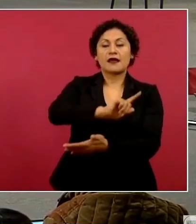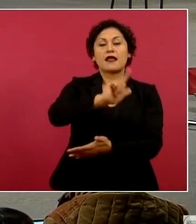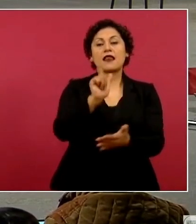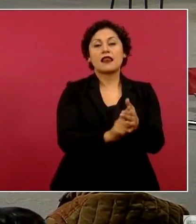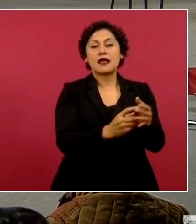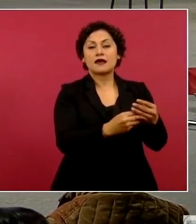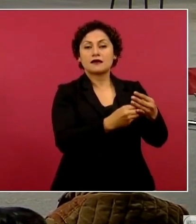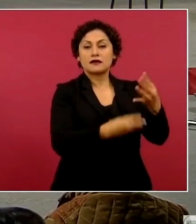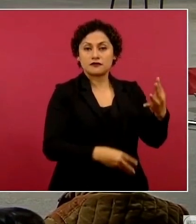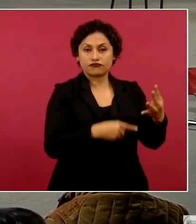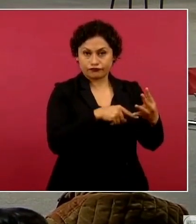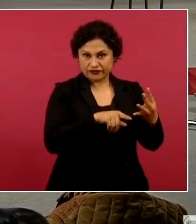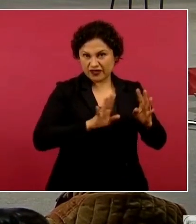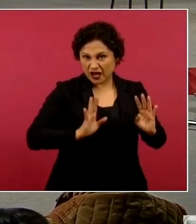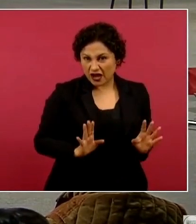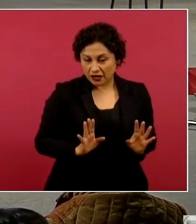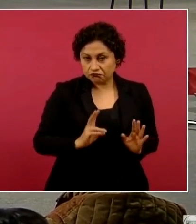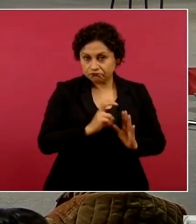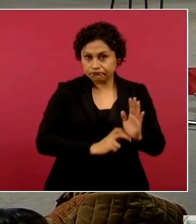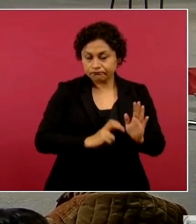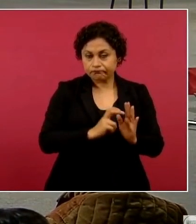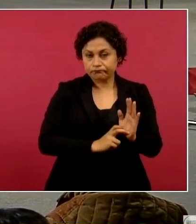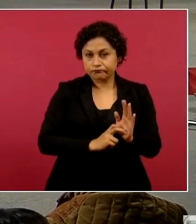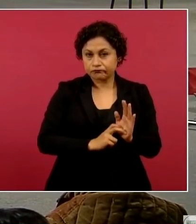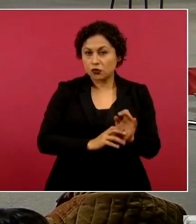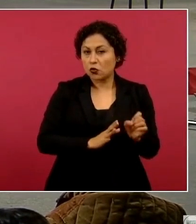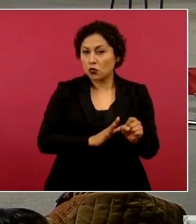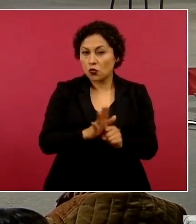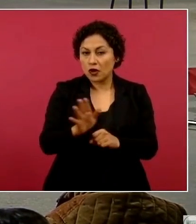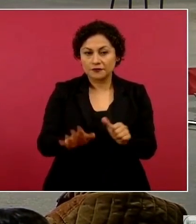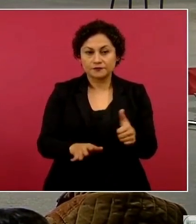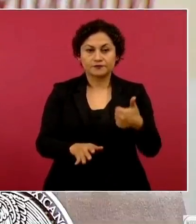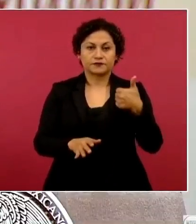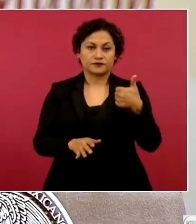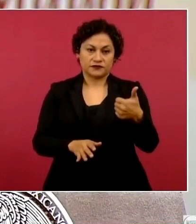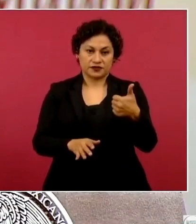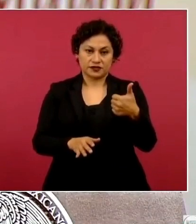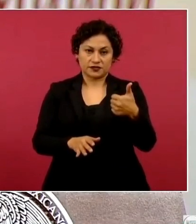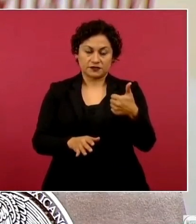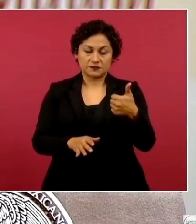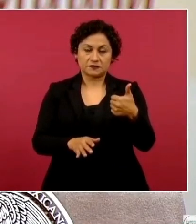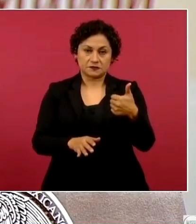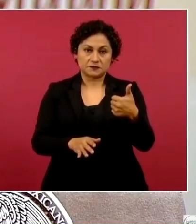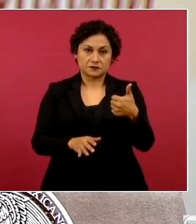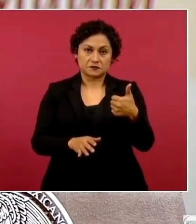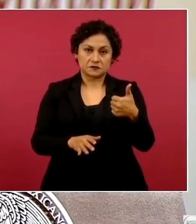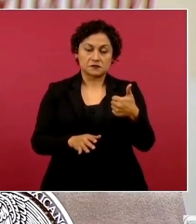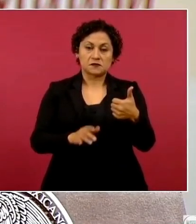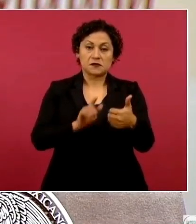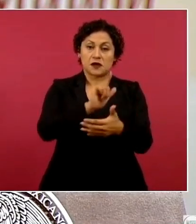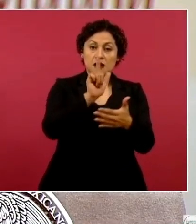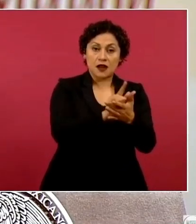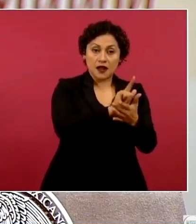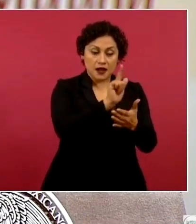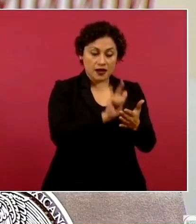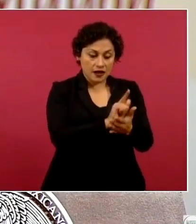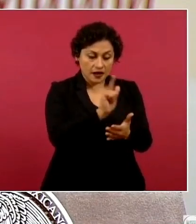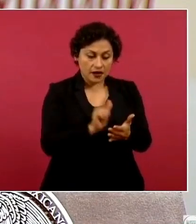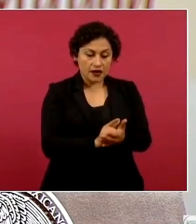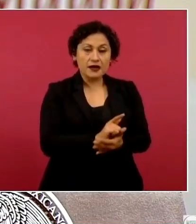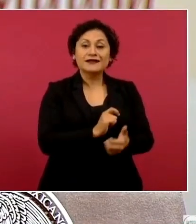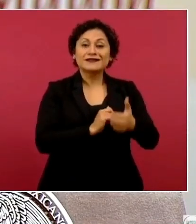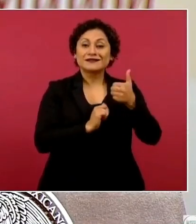son básicamente seis las las leyes que fueron modificadas